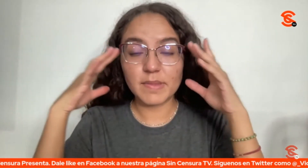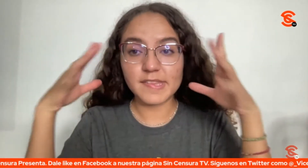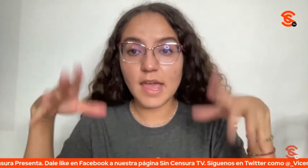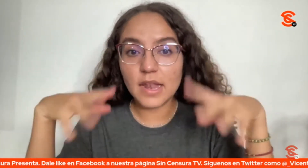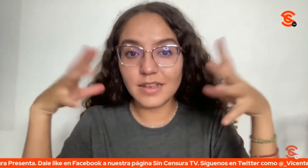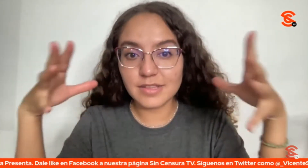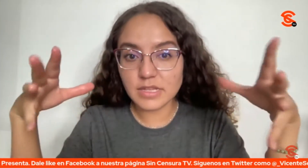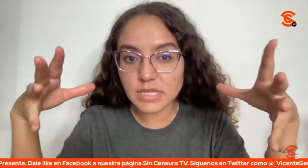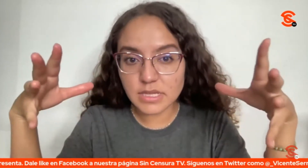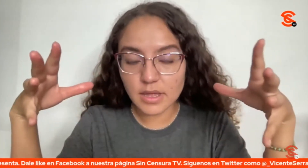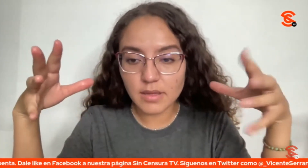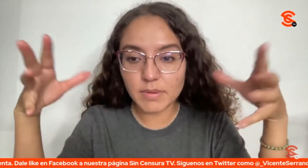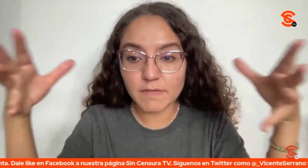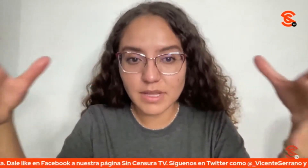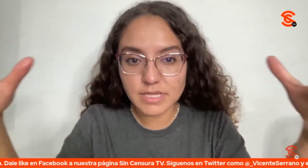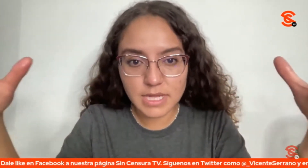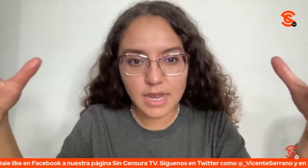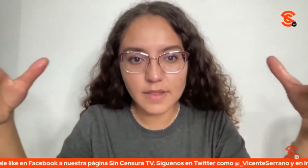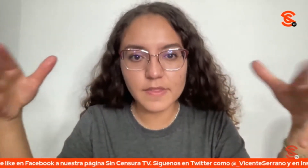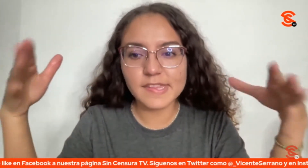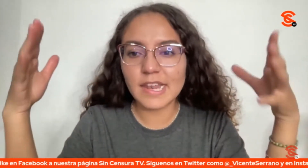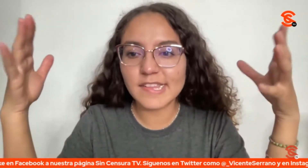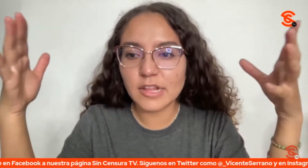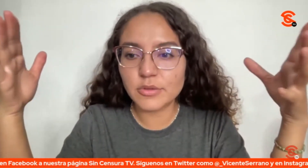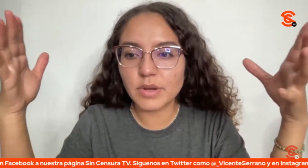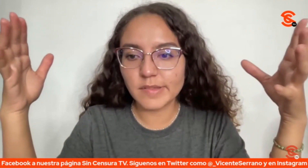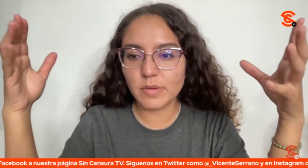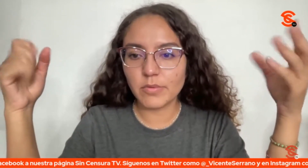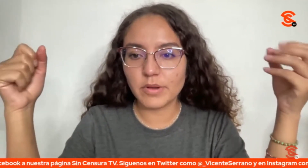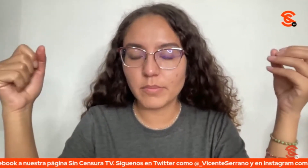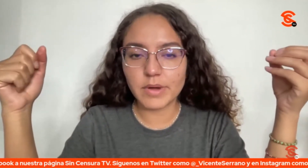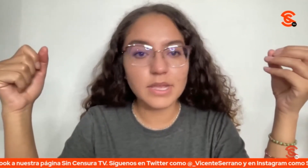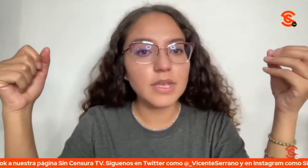pues sí, especial, elitista, preferencial, desde las